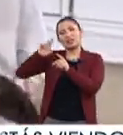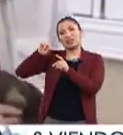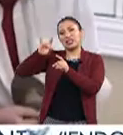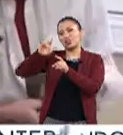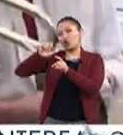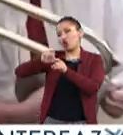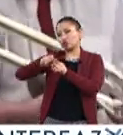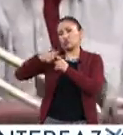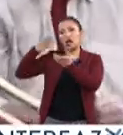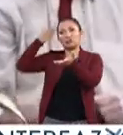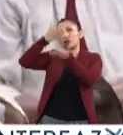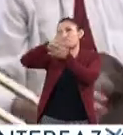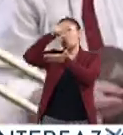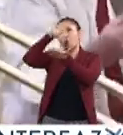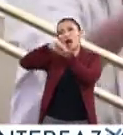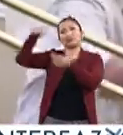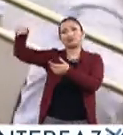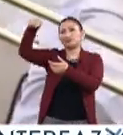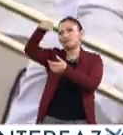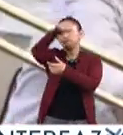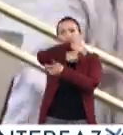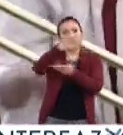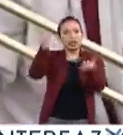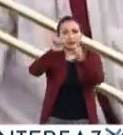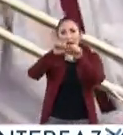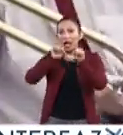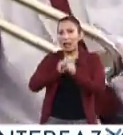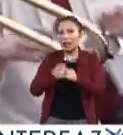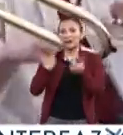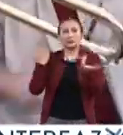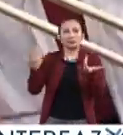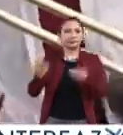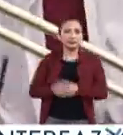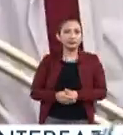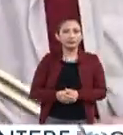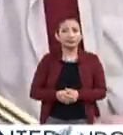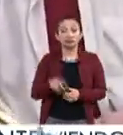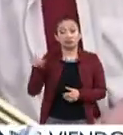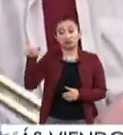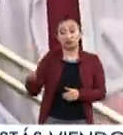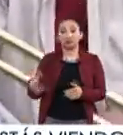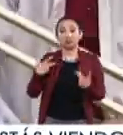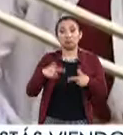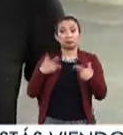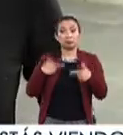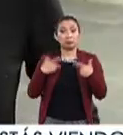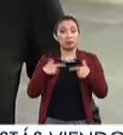han tocado en infinidad de salas de concierto. Son